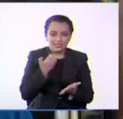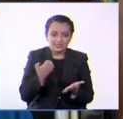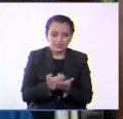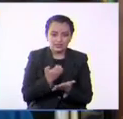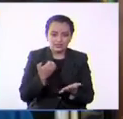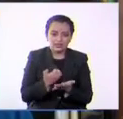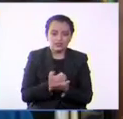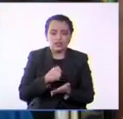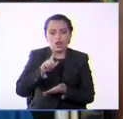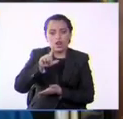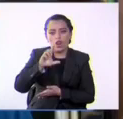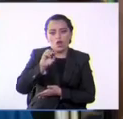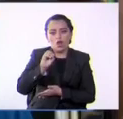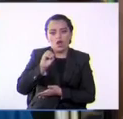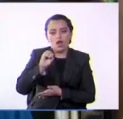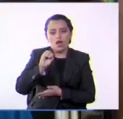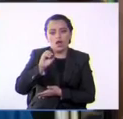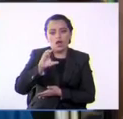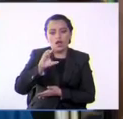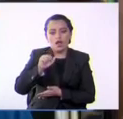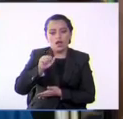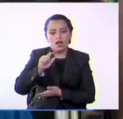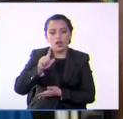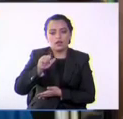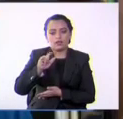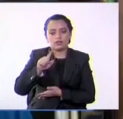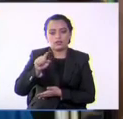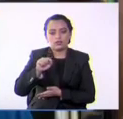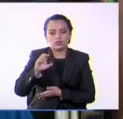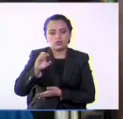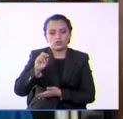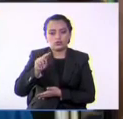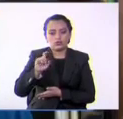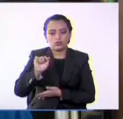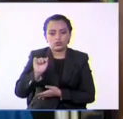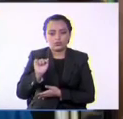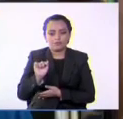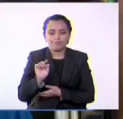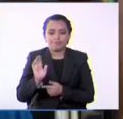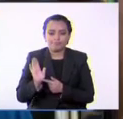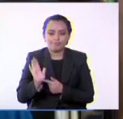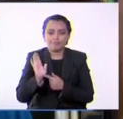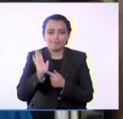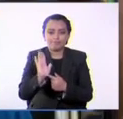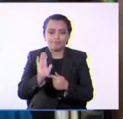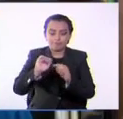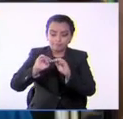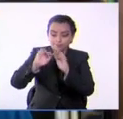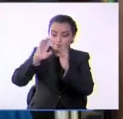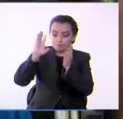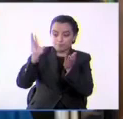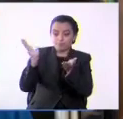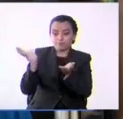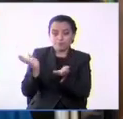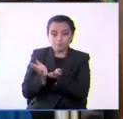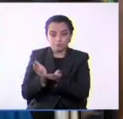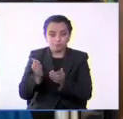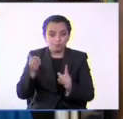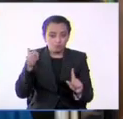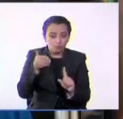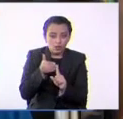glocalización. La glocalización es un concepto que nos habla de acciones impulsadas por iniciativas globales que tienen un impacto en